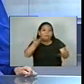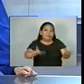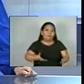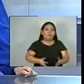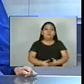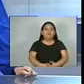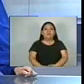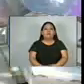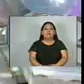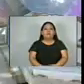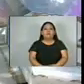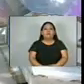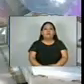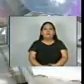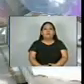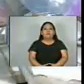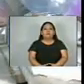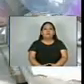aseo.